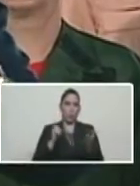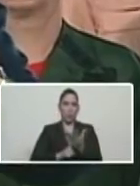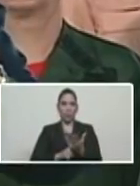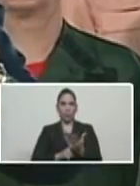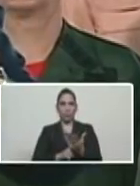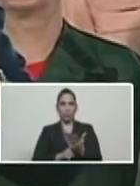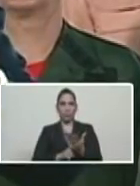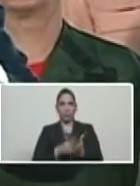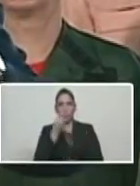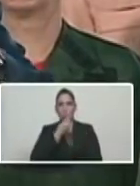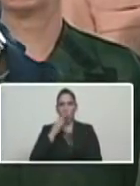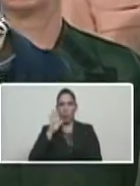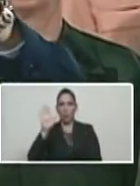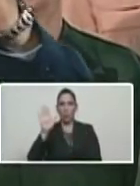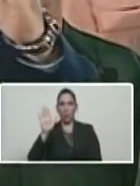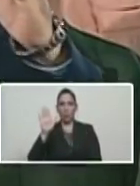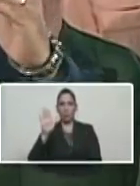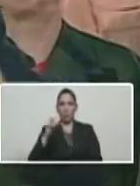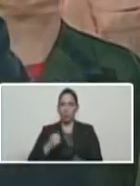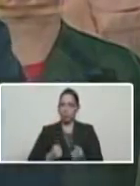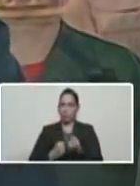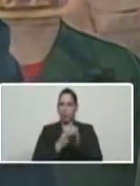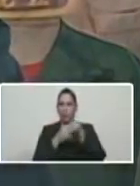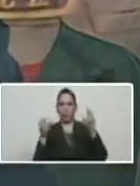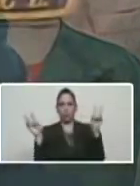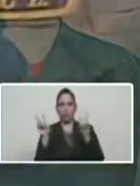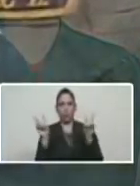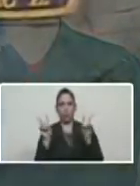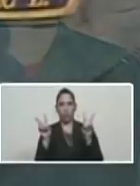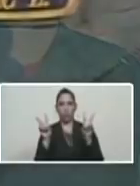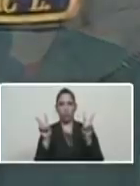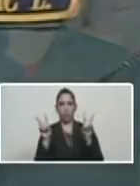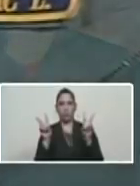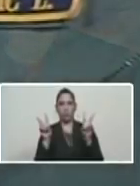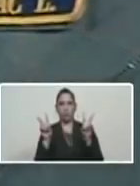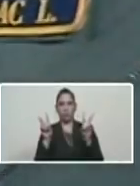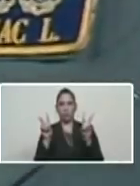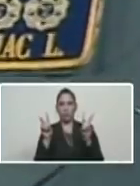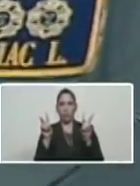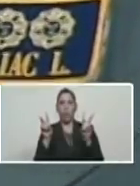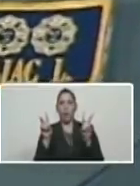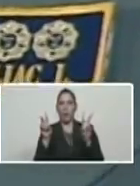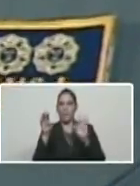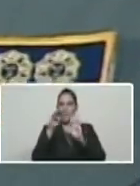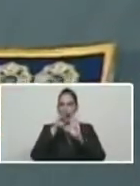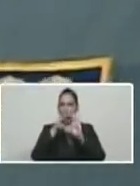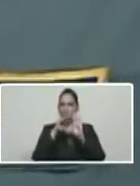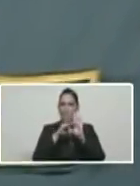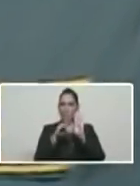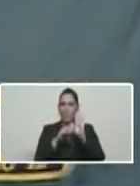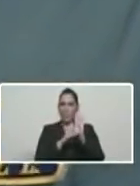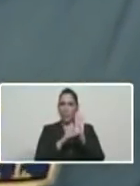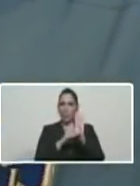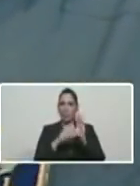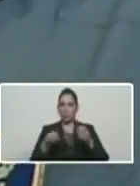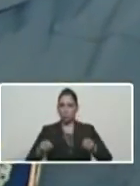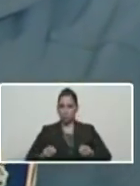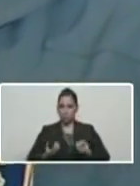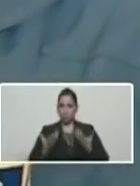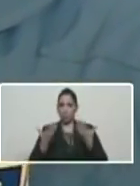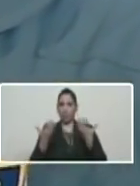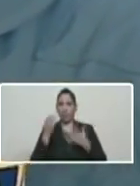de compromiso en base a los valores, a los principios, que se expresa en la